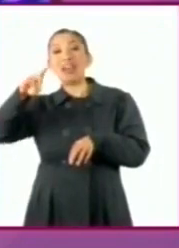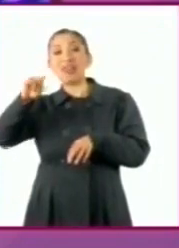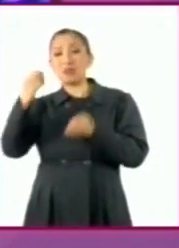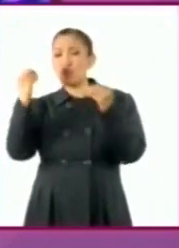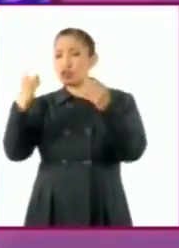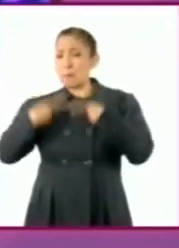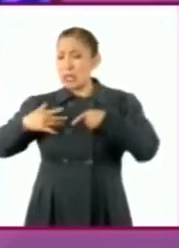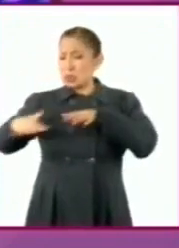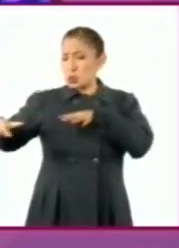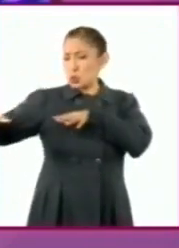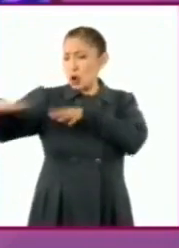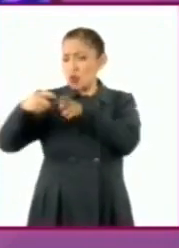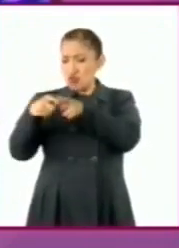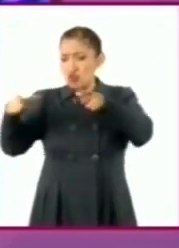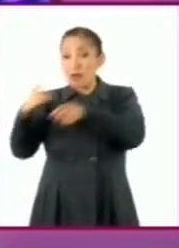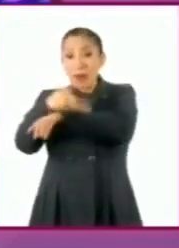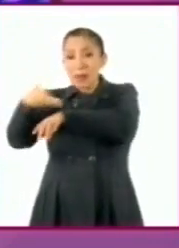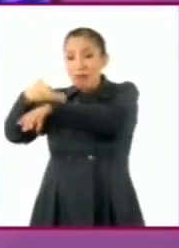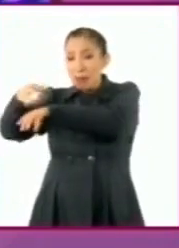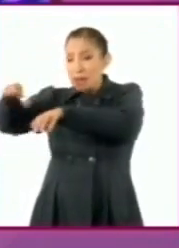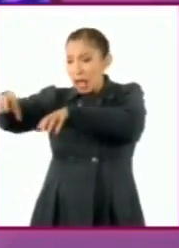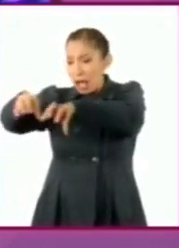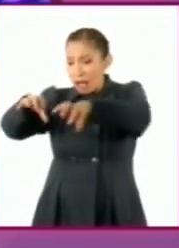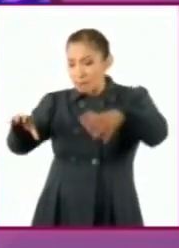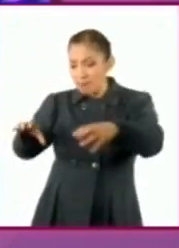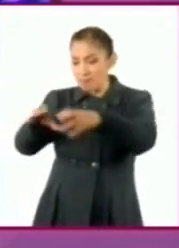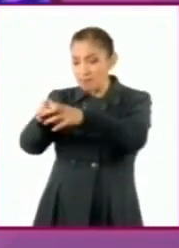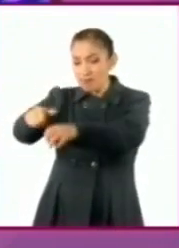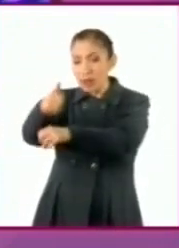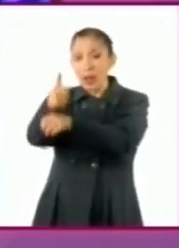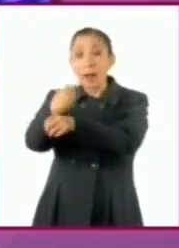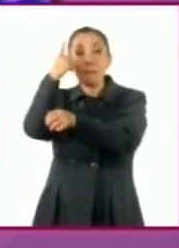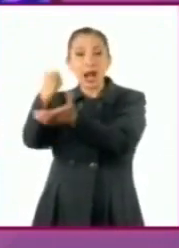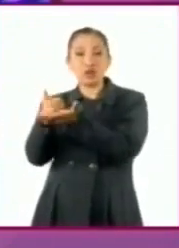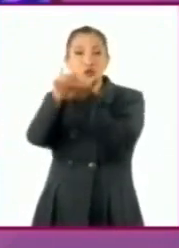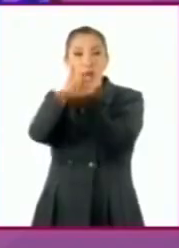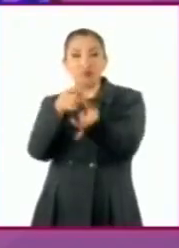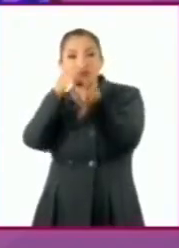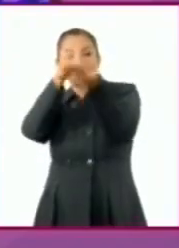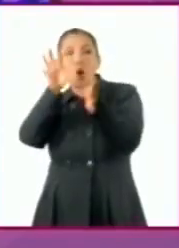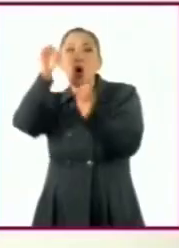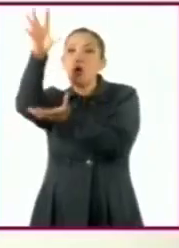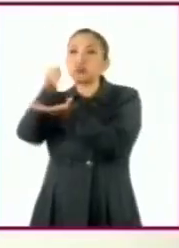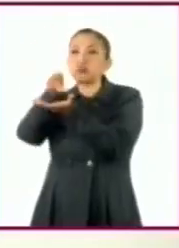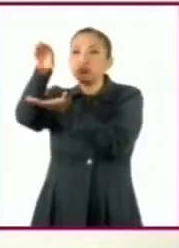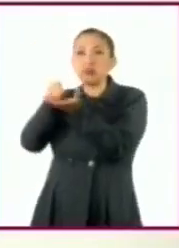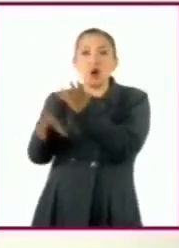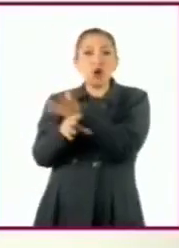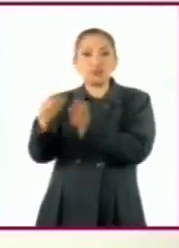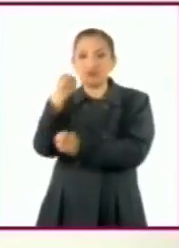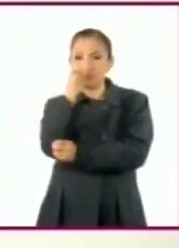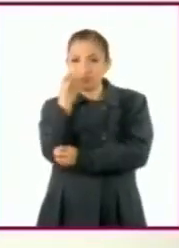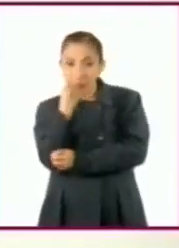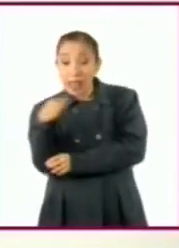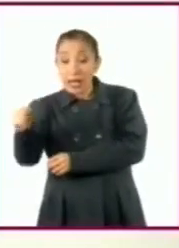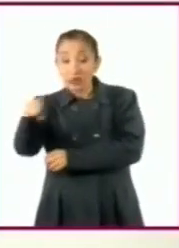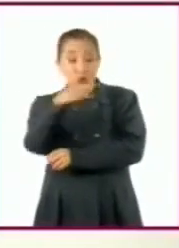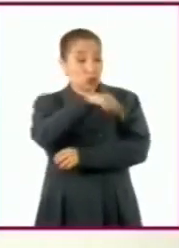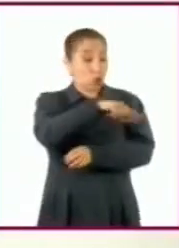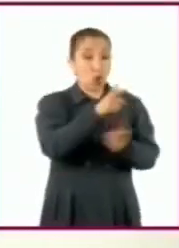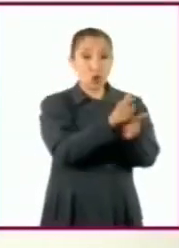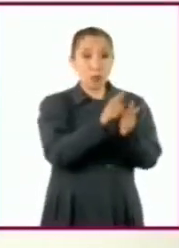Interesante, ¿cierto? Ahora les invito a profundizar en el tema. Investiguen. Actividad 1. Además de lanzas, ¿qué otras